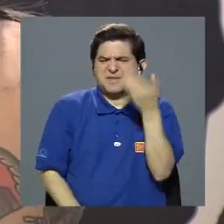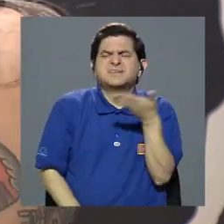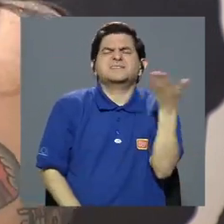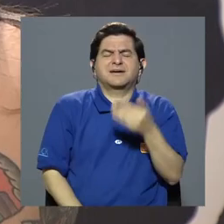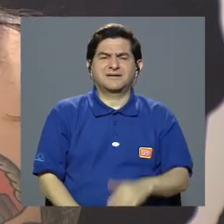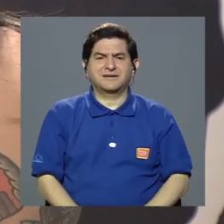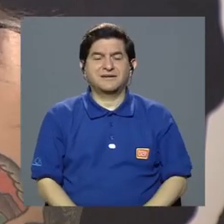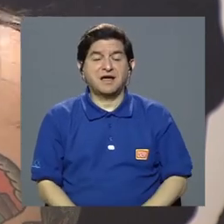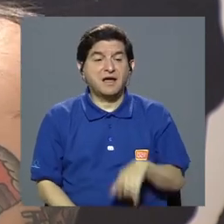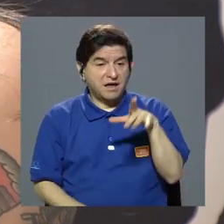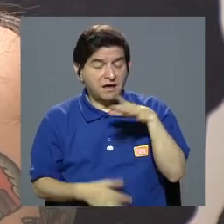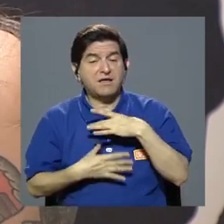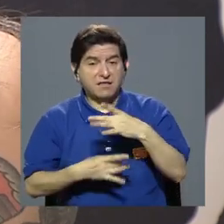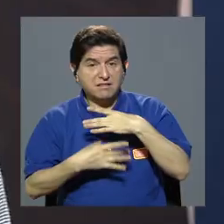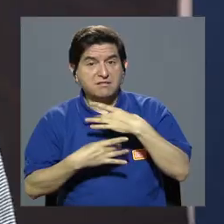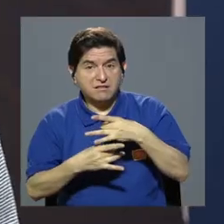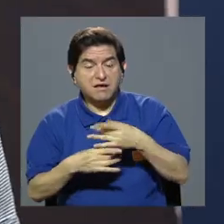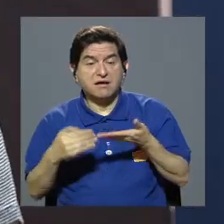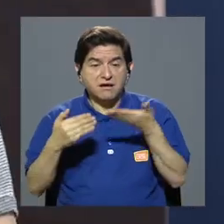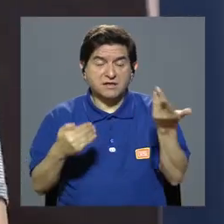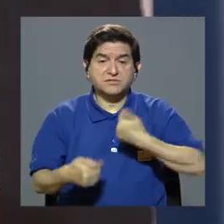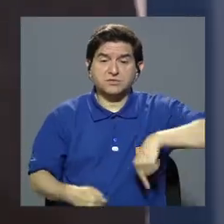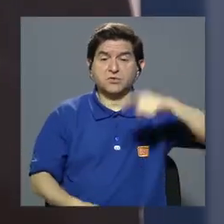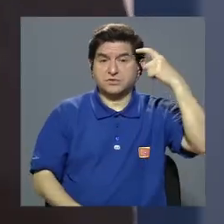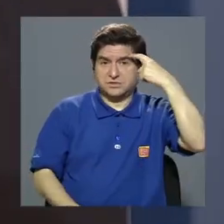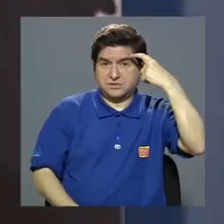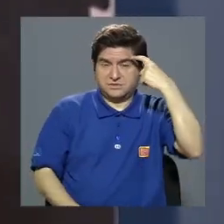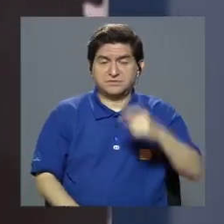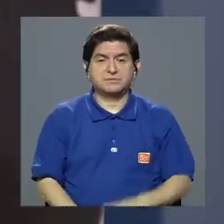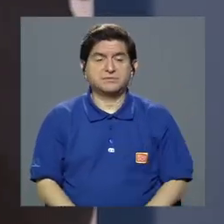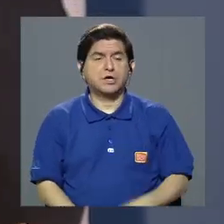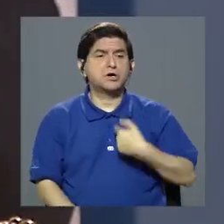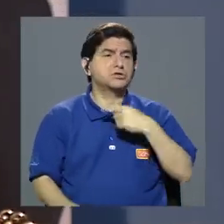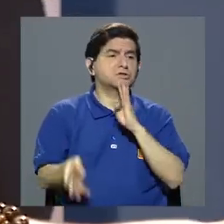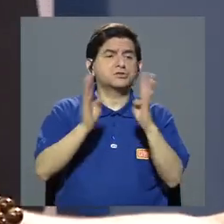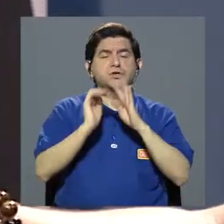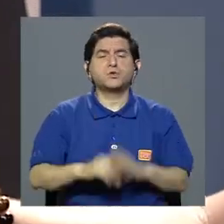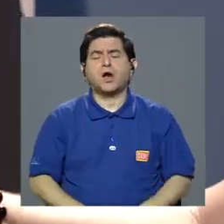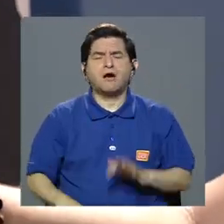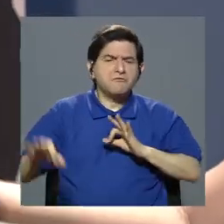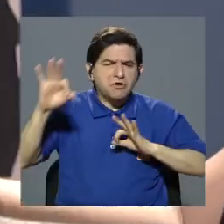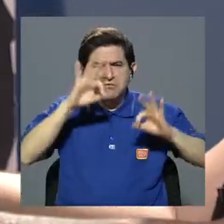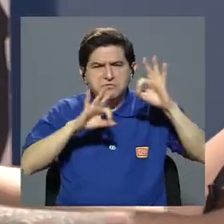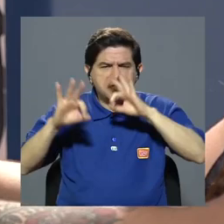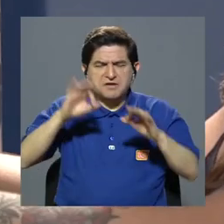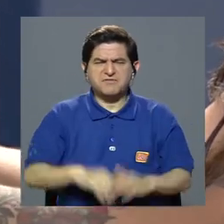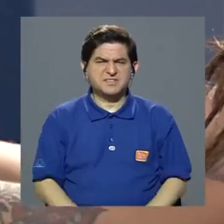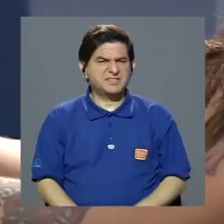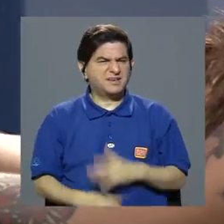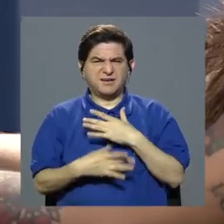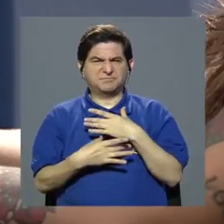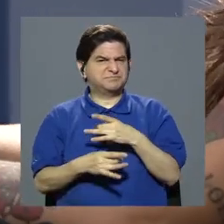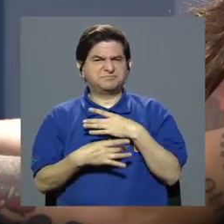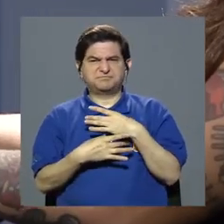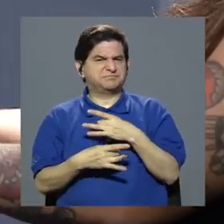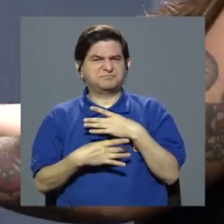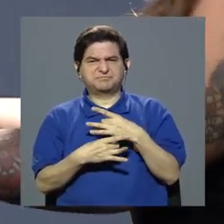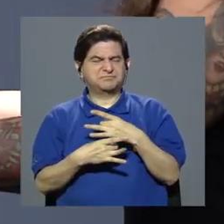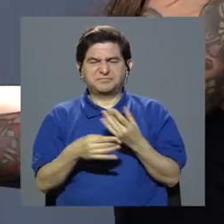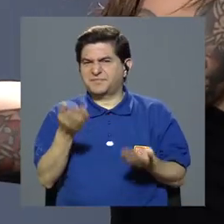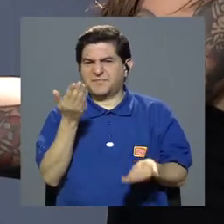pensaban nos damos cuenta que les interesa eso estas cosas que nosotros podemos pensar como dice yo hablo de física de repente no suena tan atractivo